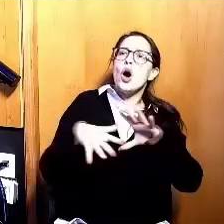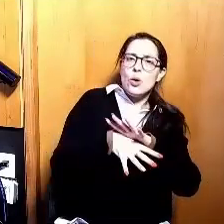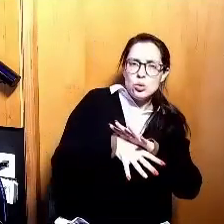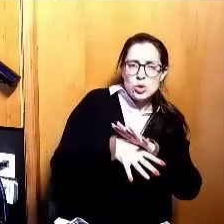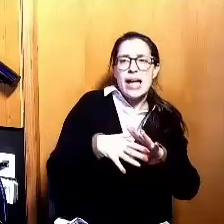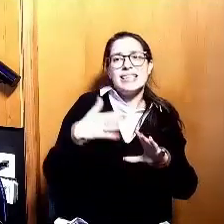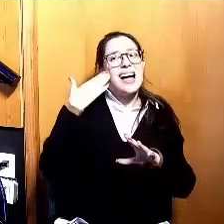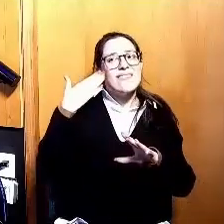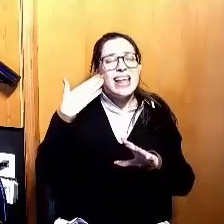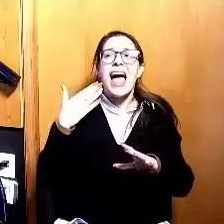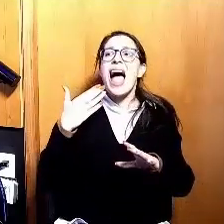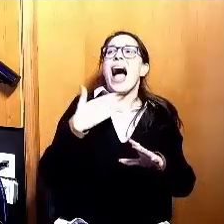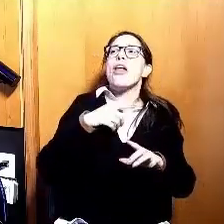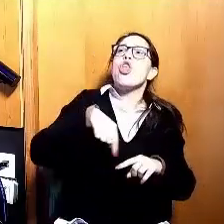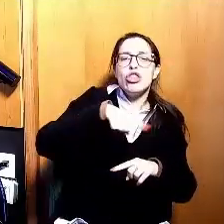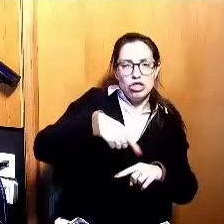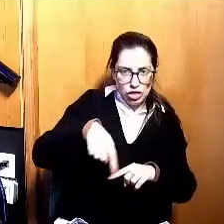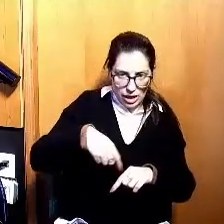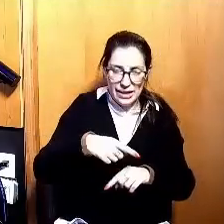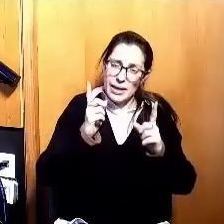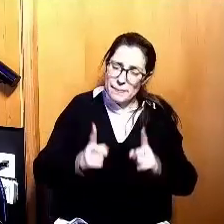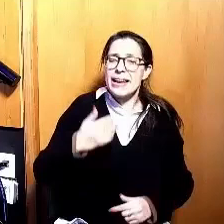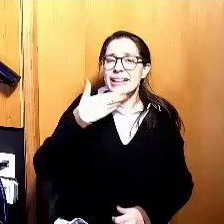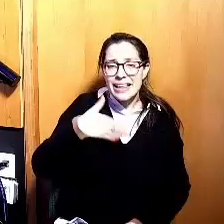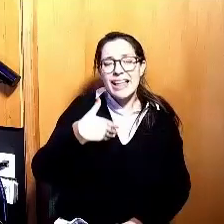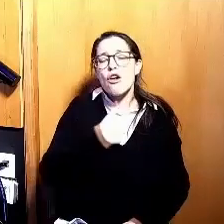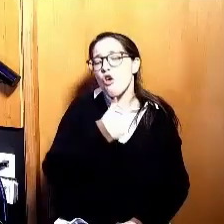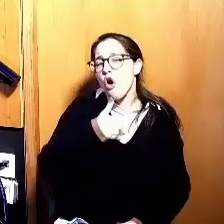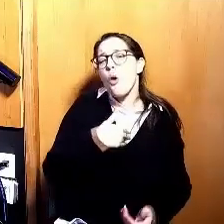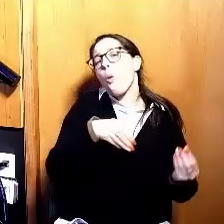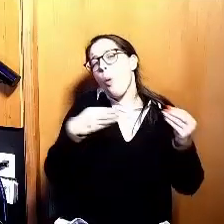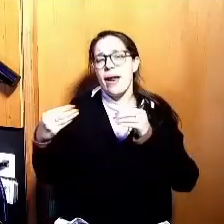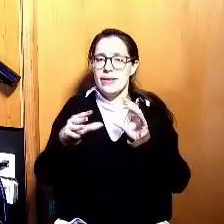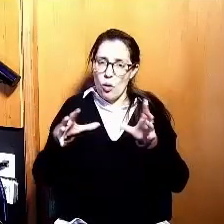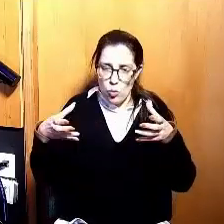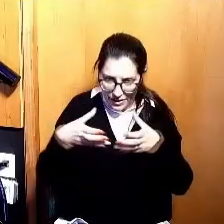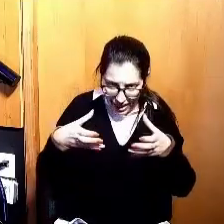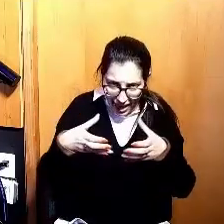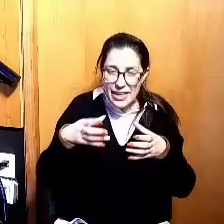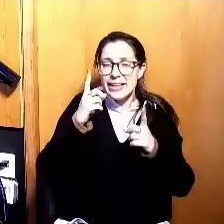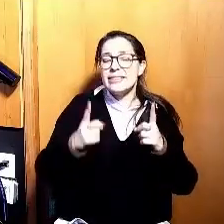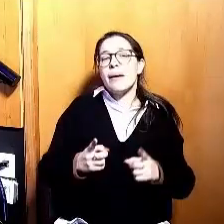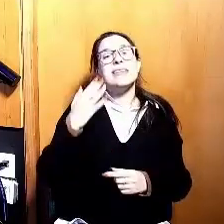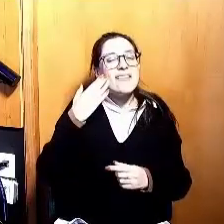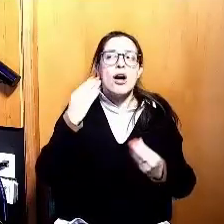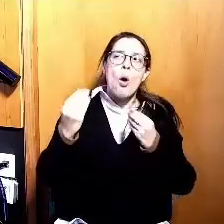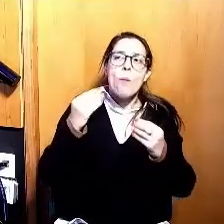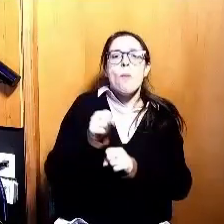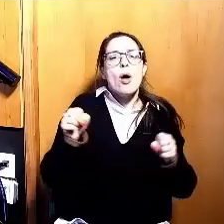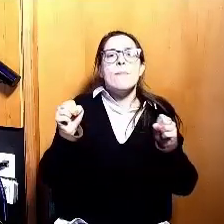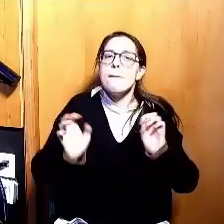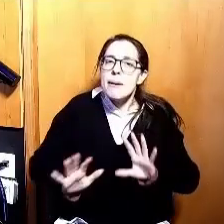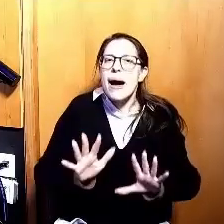seguir construyendo y entender cuál es el rol de la comunidad y de cómo podemos co-construir una mejor agenda,